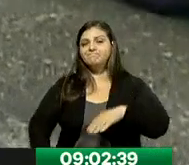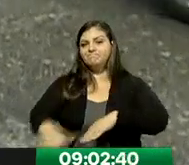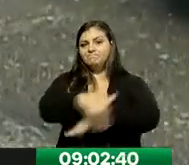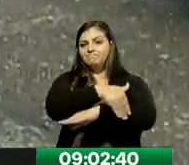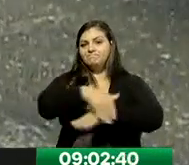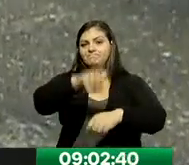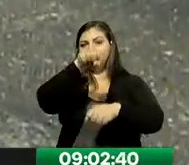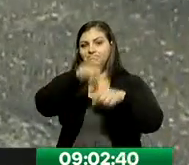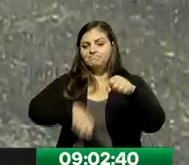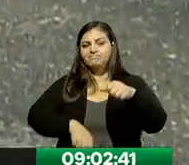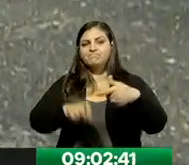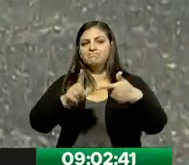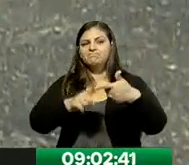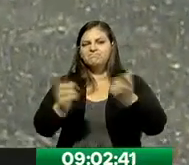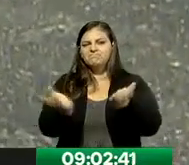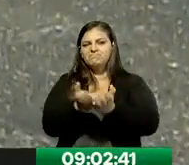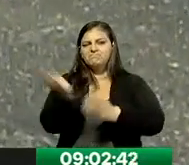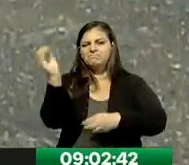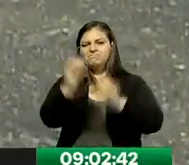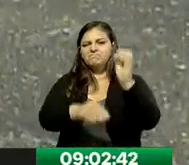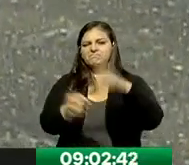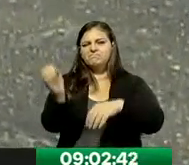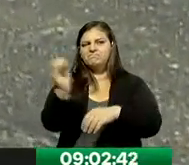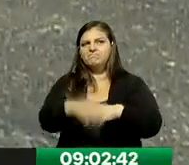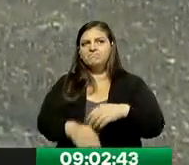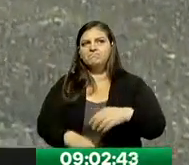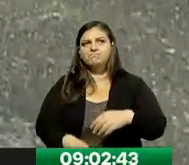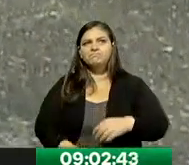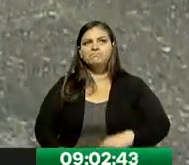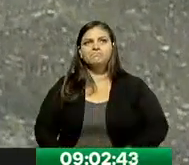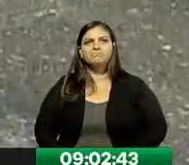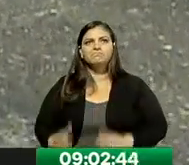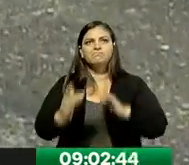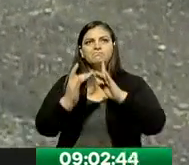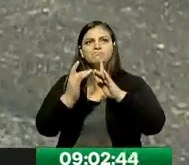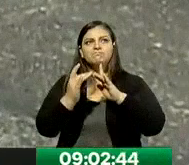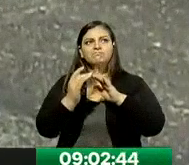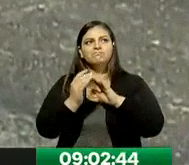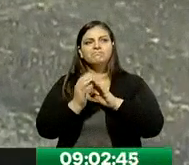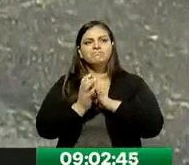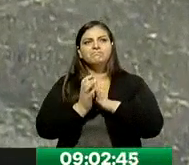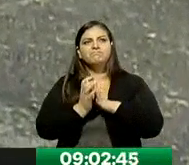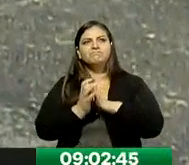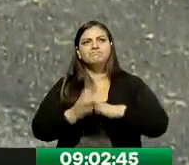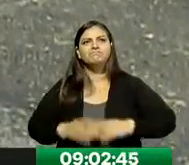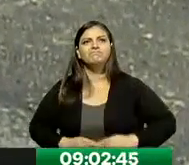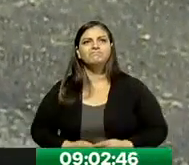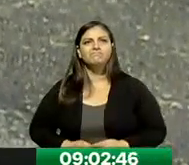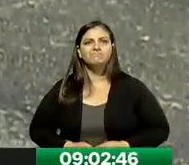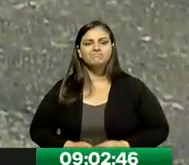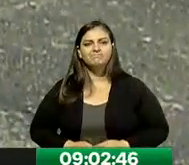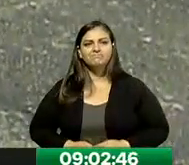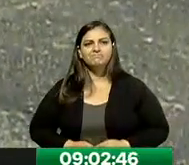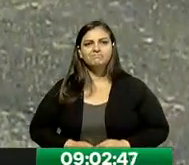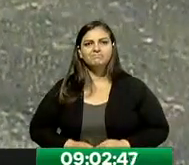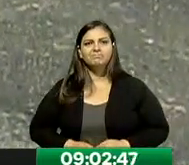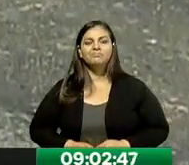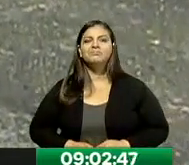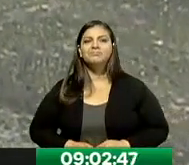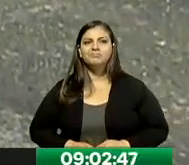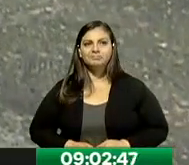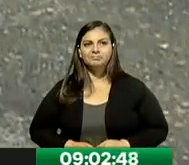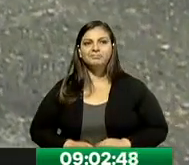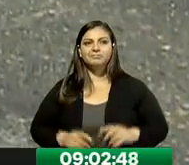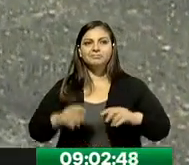la recolección de basura y que más patrulleros se den las vueltitas por este sector, que muchos